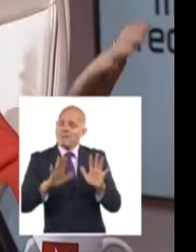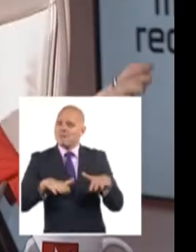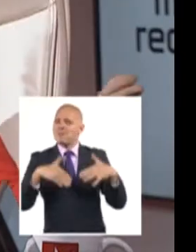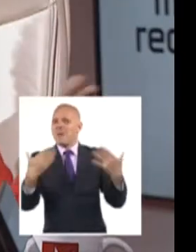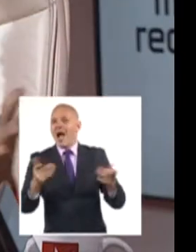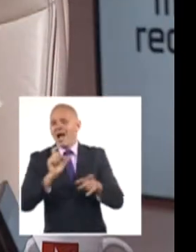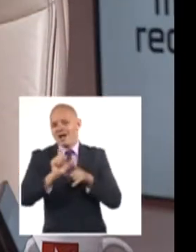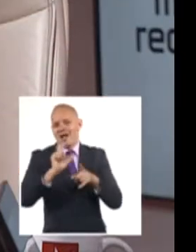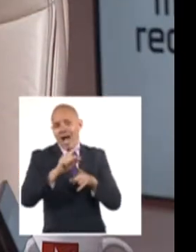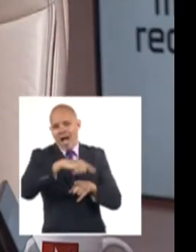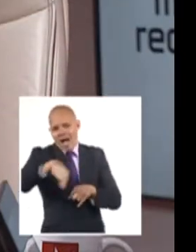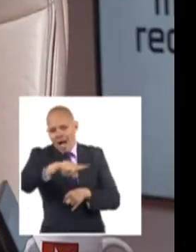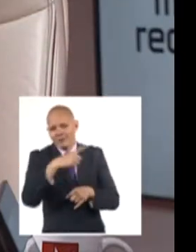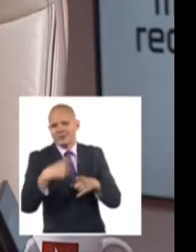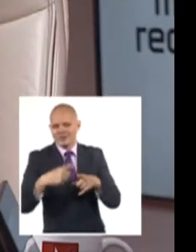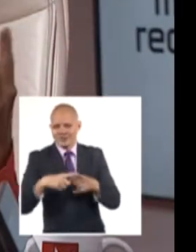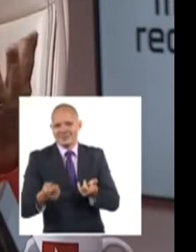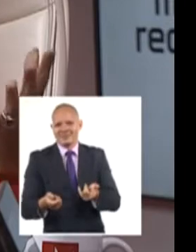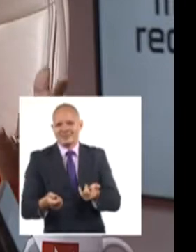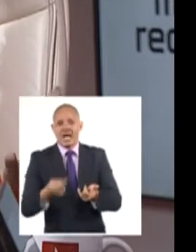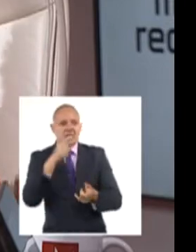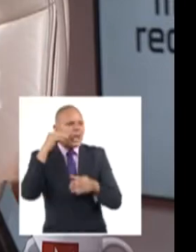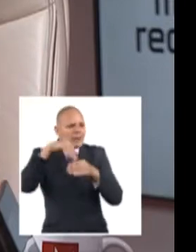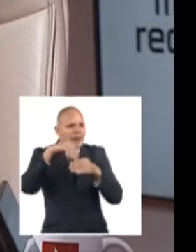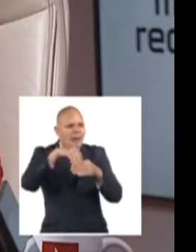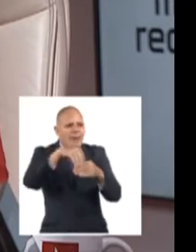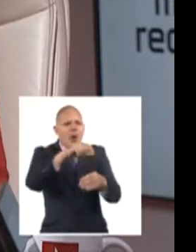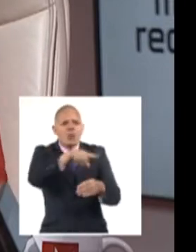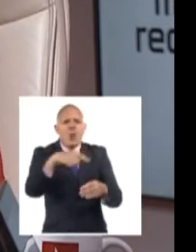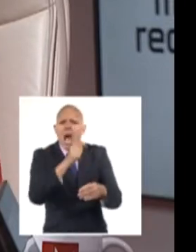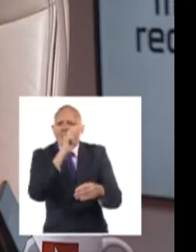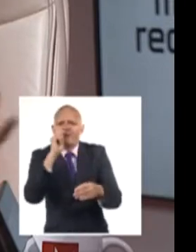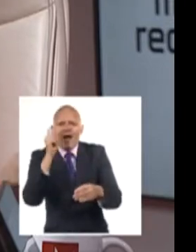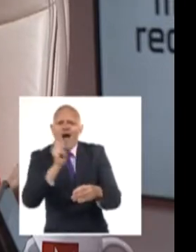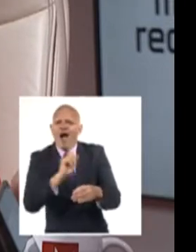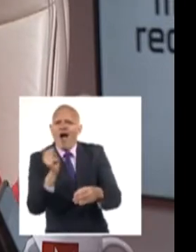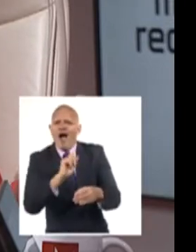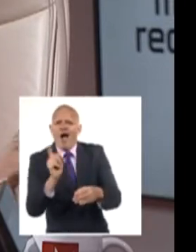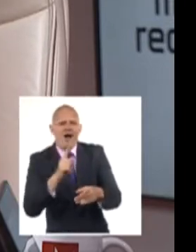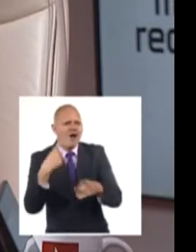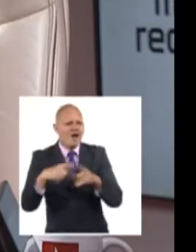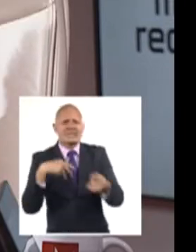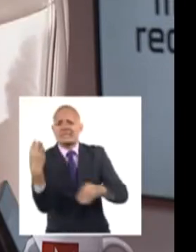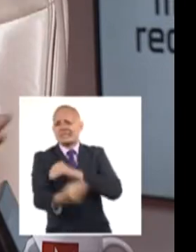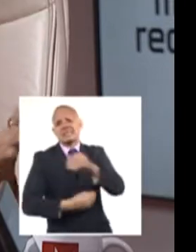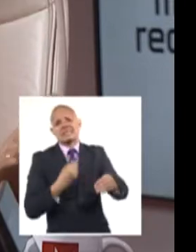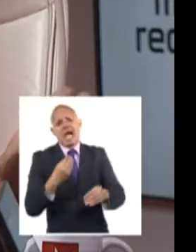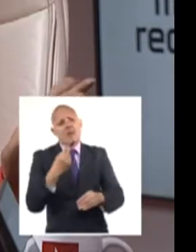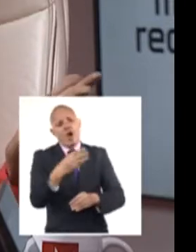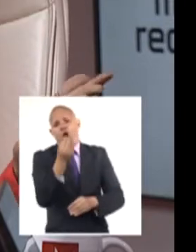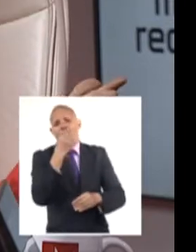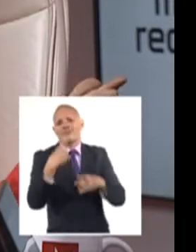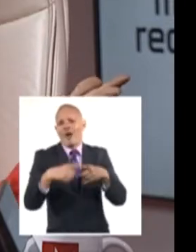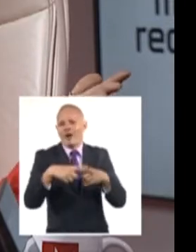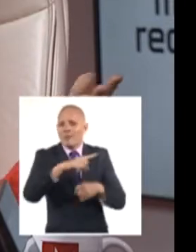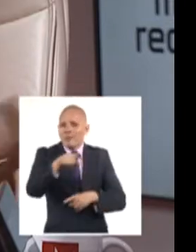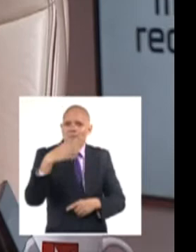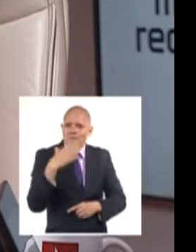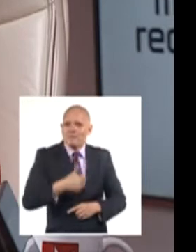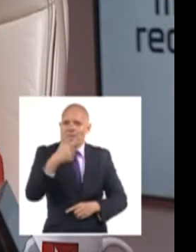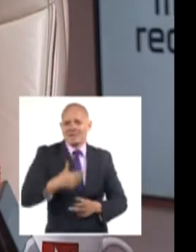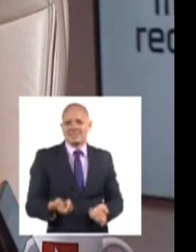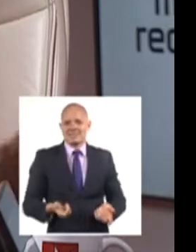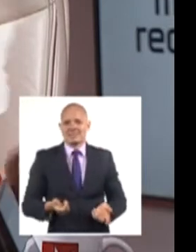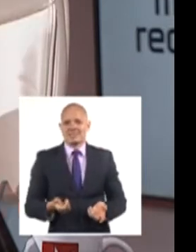cultivos de los cultivos alternativos de los cuales se habla hace tantos años en colombia conoce habla de la lucha contra el narcotráfico